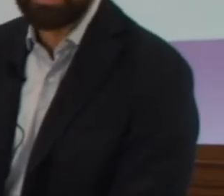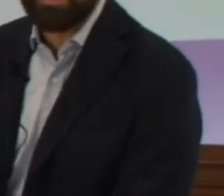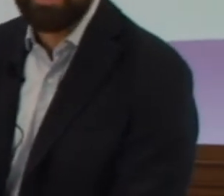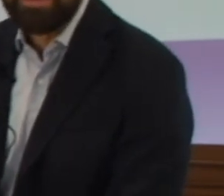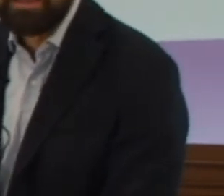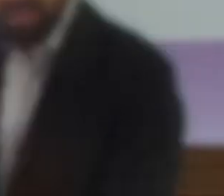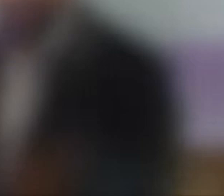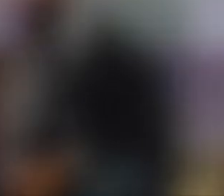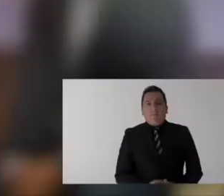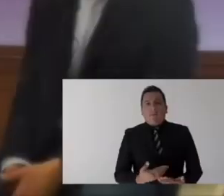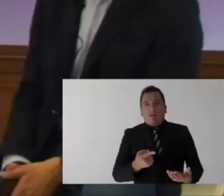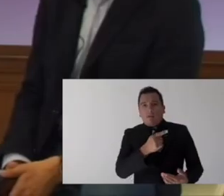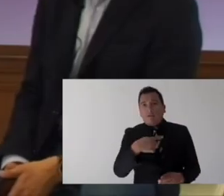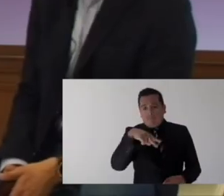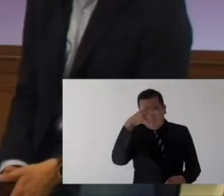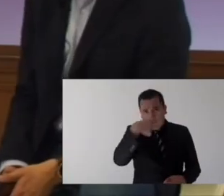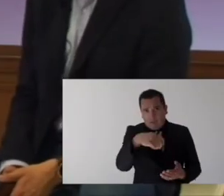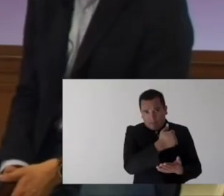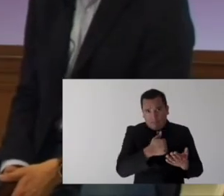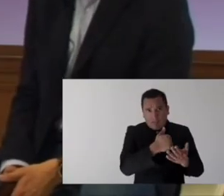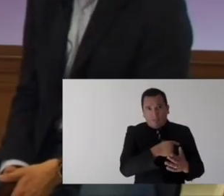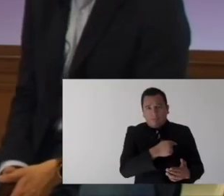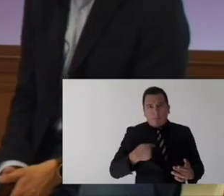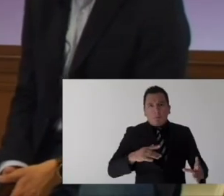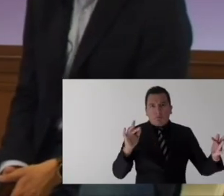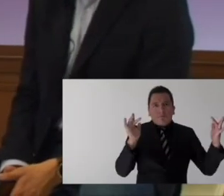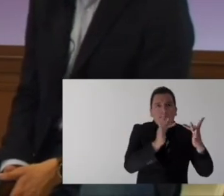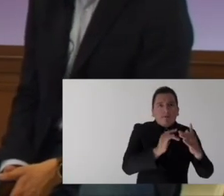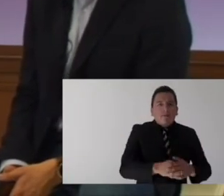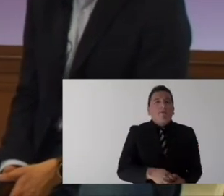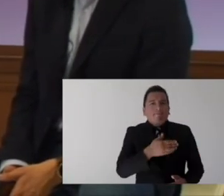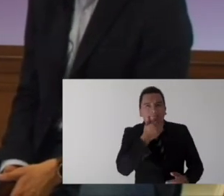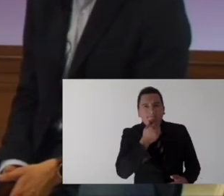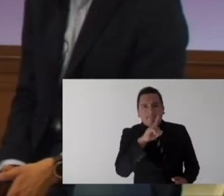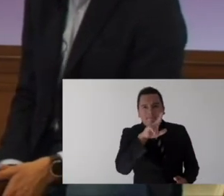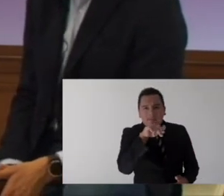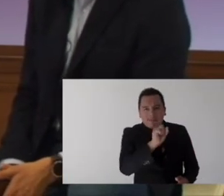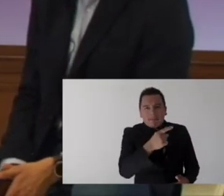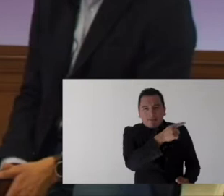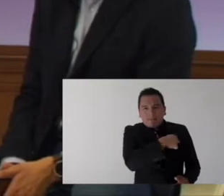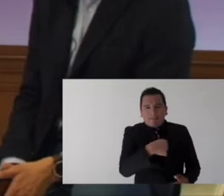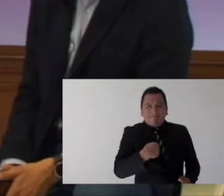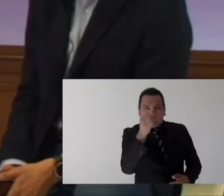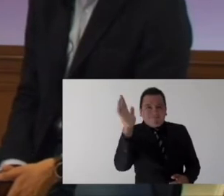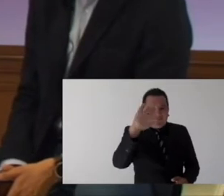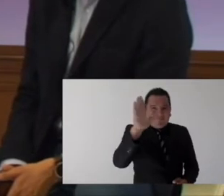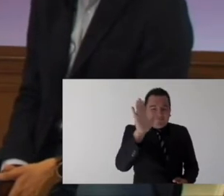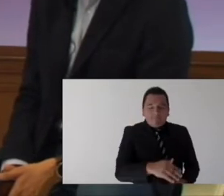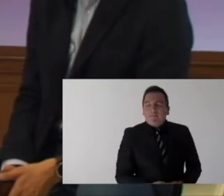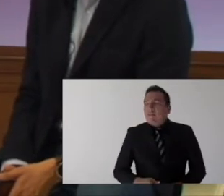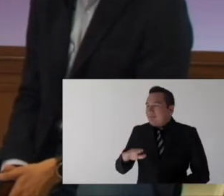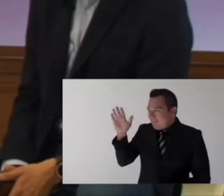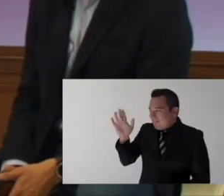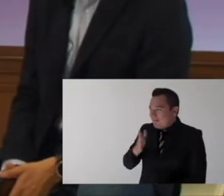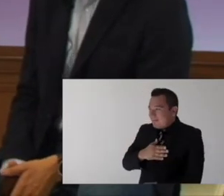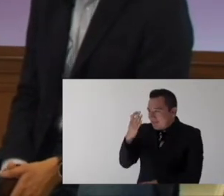me gustaría darle la bienvenida a Luis Fernández. Luis, un saludo hasta la Ciudad de México, gracias por acompañarnos el día de hoy. Buenas tardes. Muchísimas